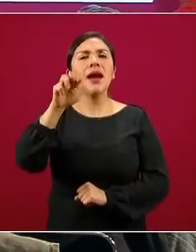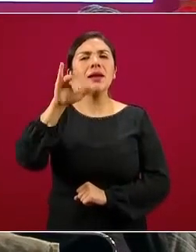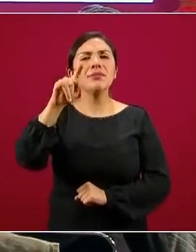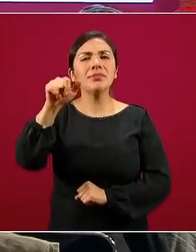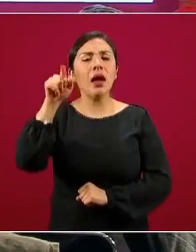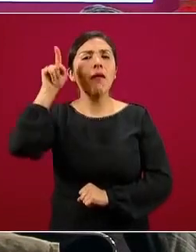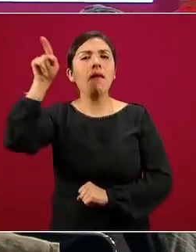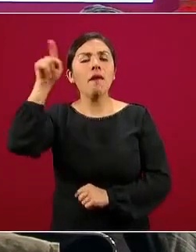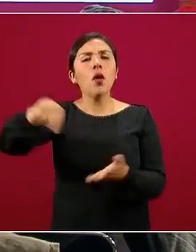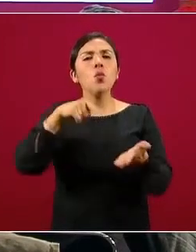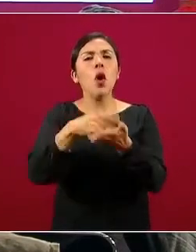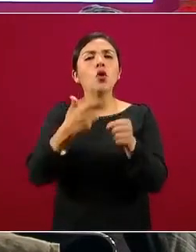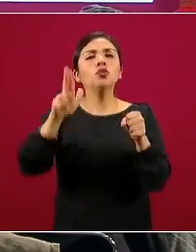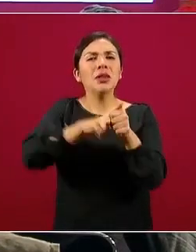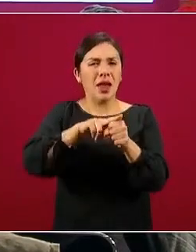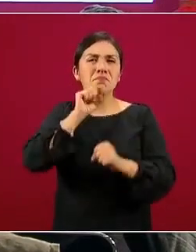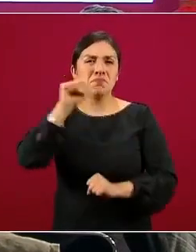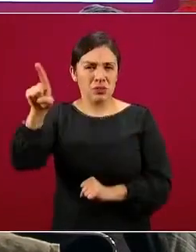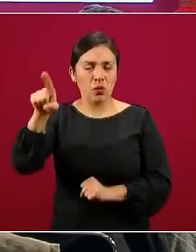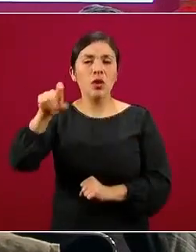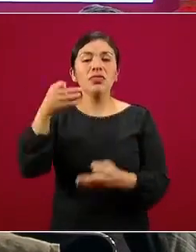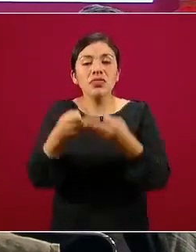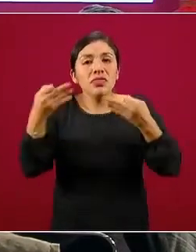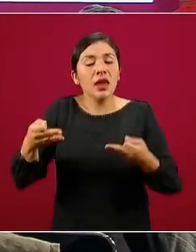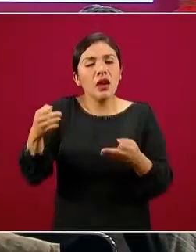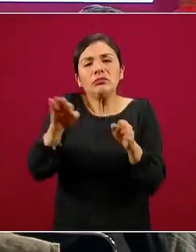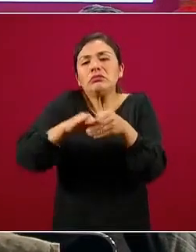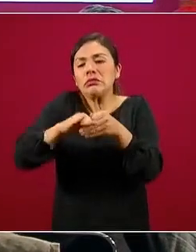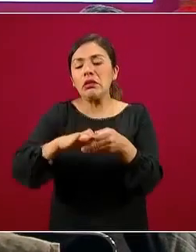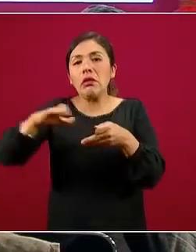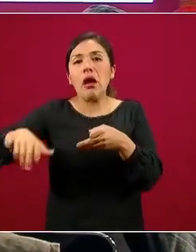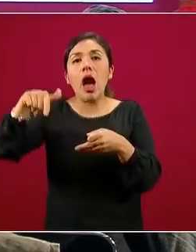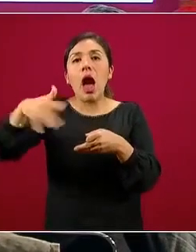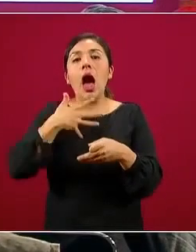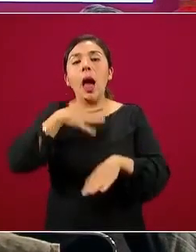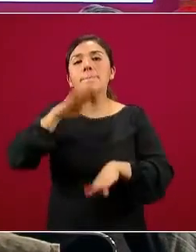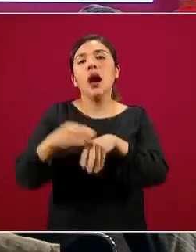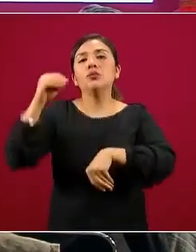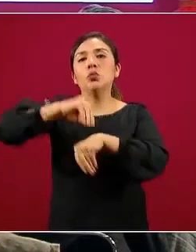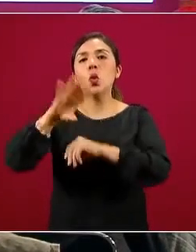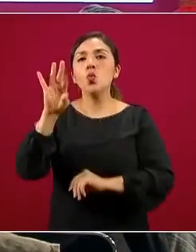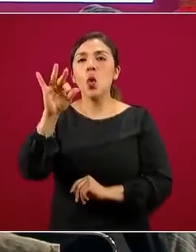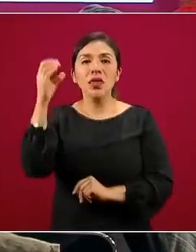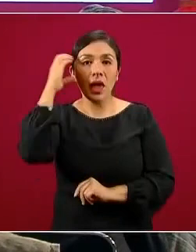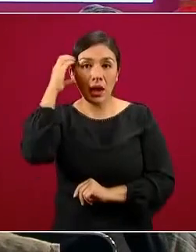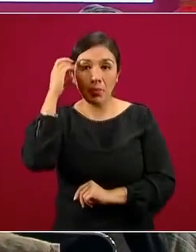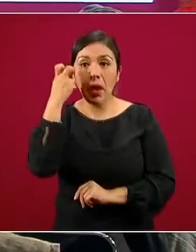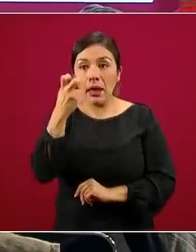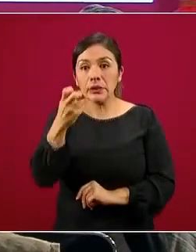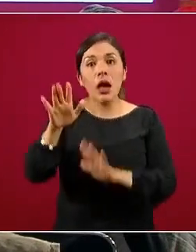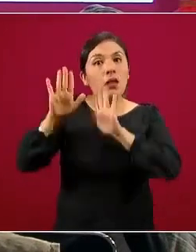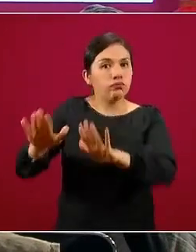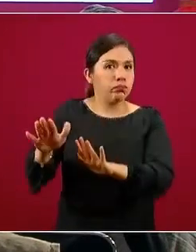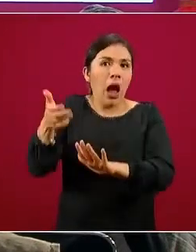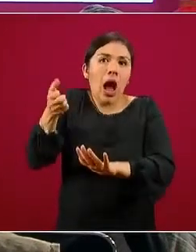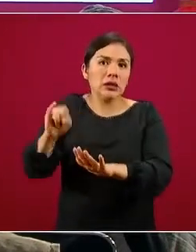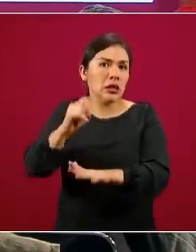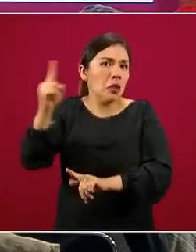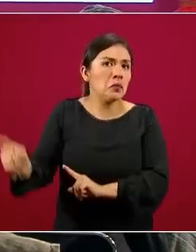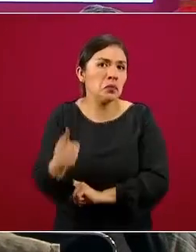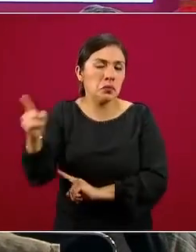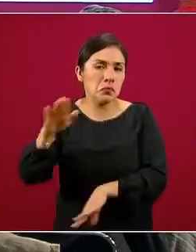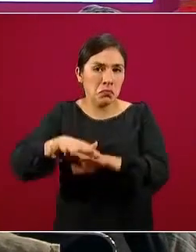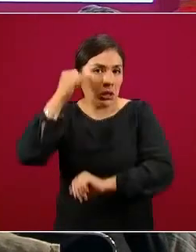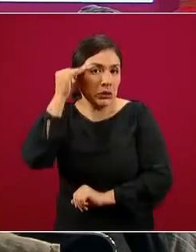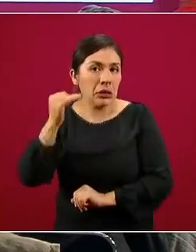en el hospital de la margarita en un terreno adyacente donde vamos a tener 40 camas estas además se van a quedar ya de manera de